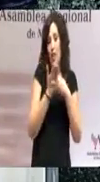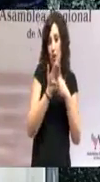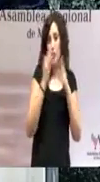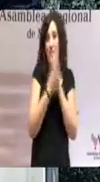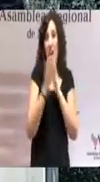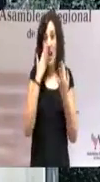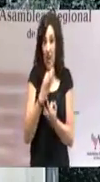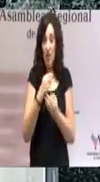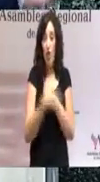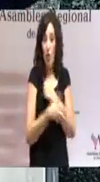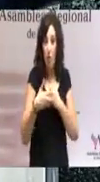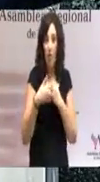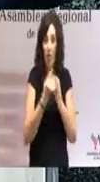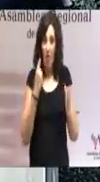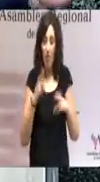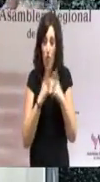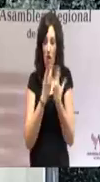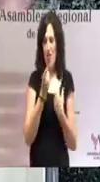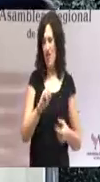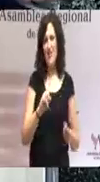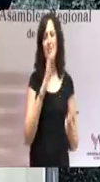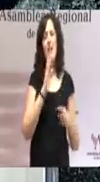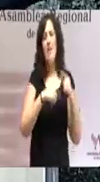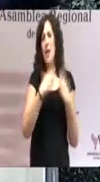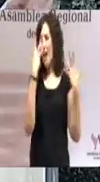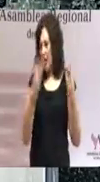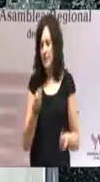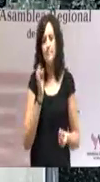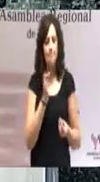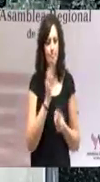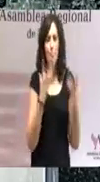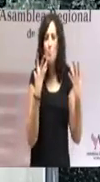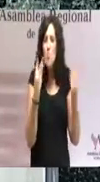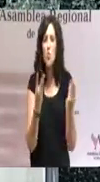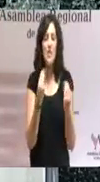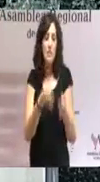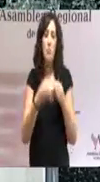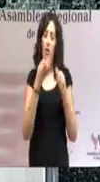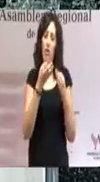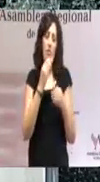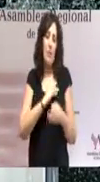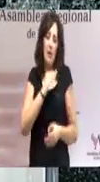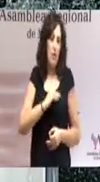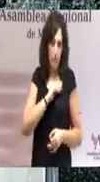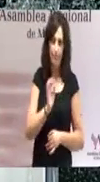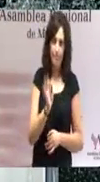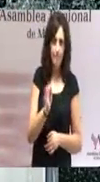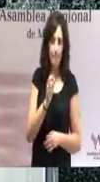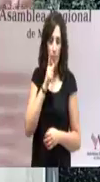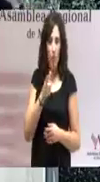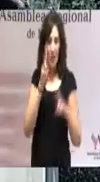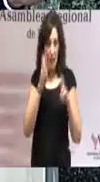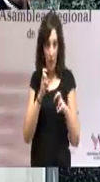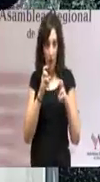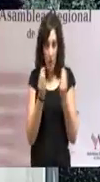cierto. Es cierto que hay muchas, demasiadas, todas son demasiadas, siempre serán demasiadas. Pero no es esta cantidad, esto